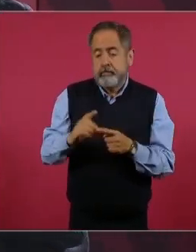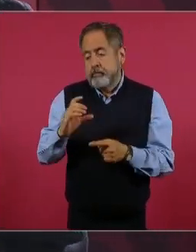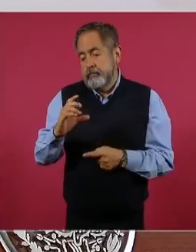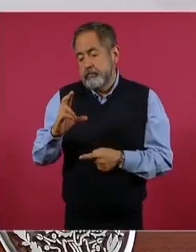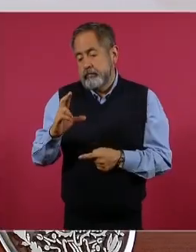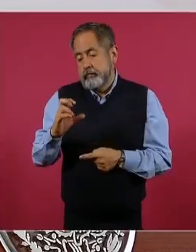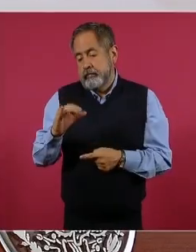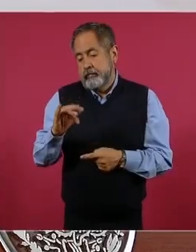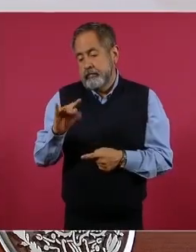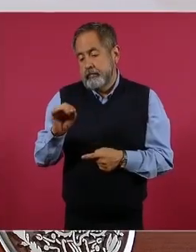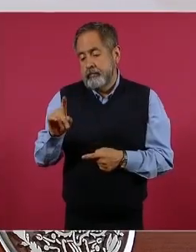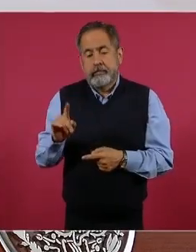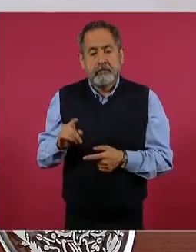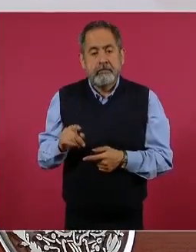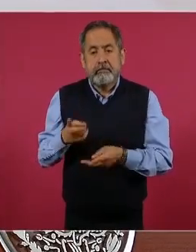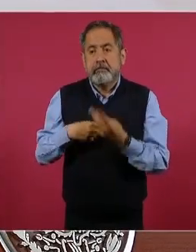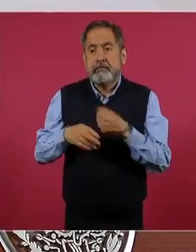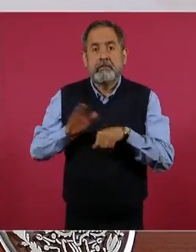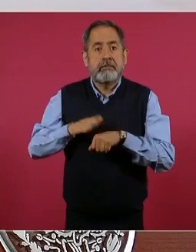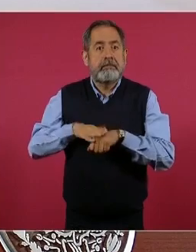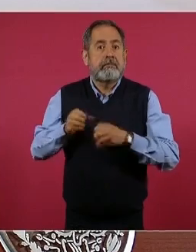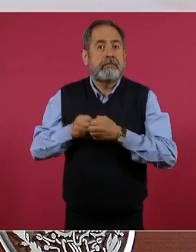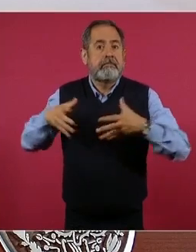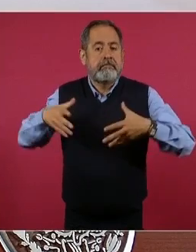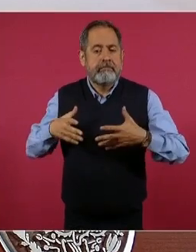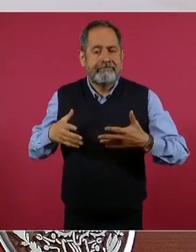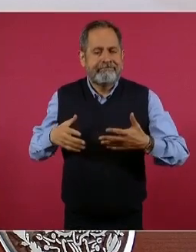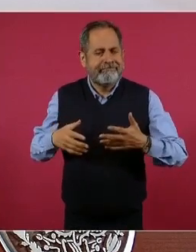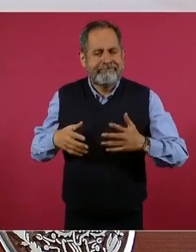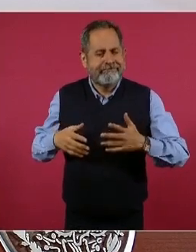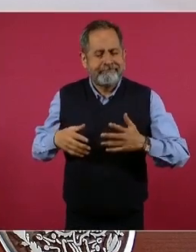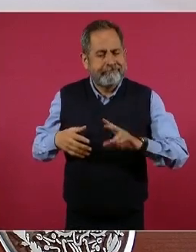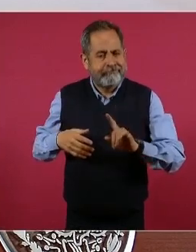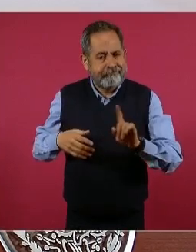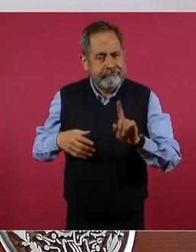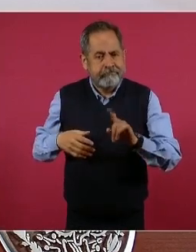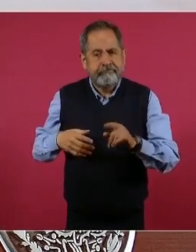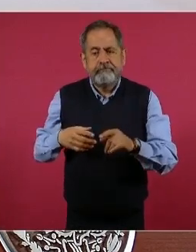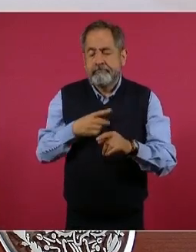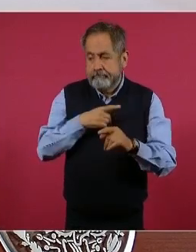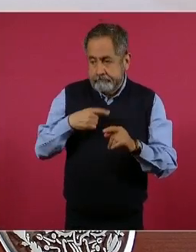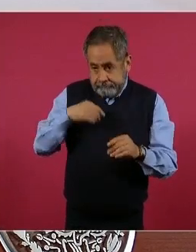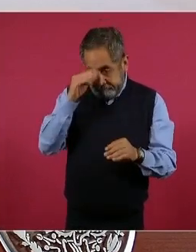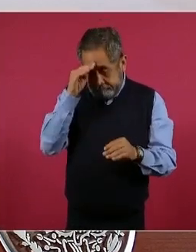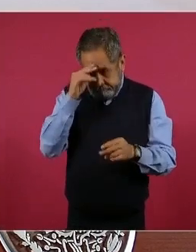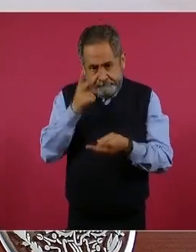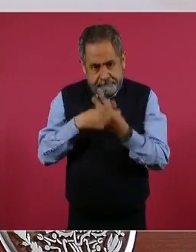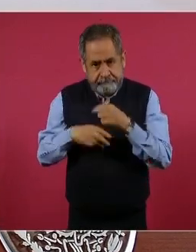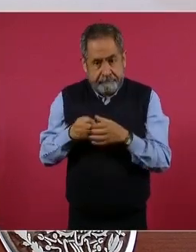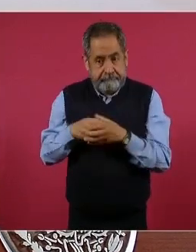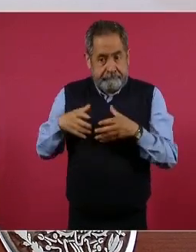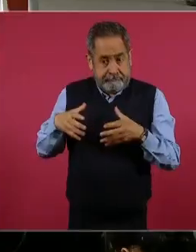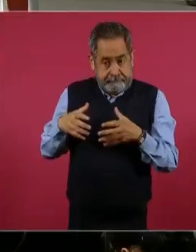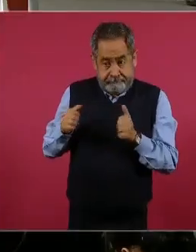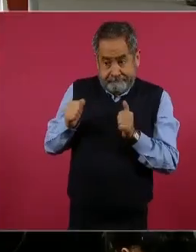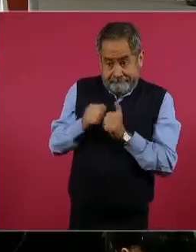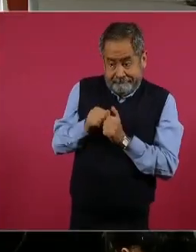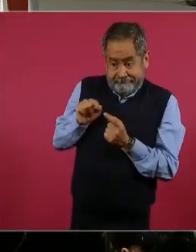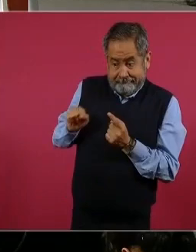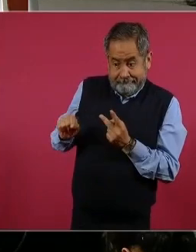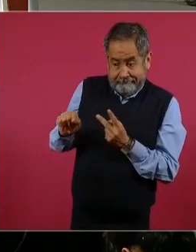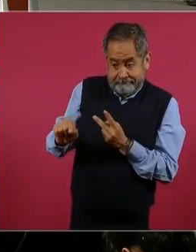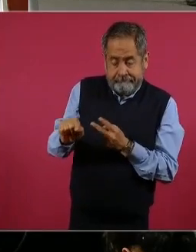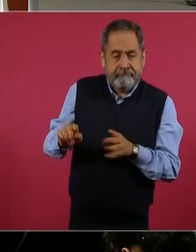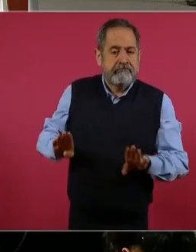No es solo crecer por crecer, sino que se tenga el crecimiento, pero que también